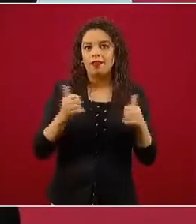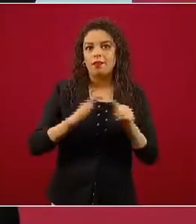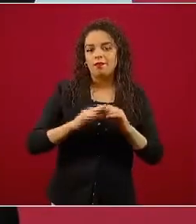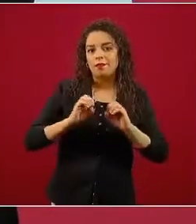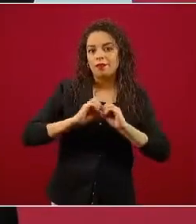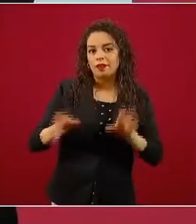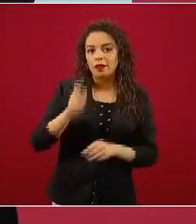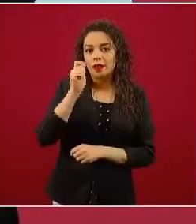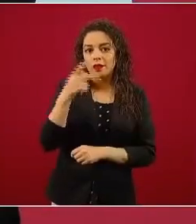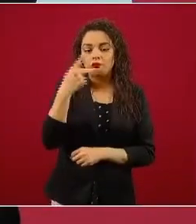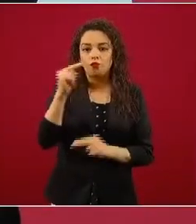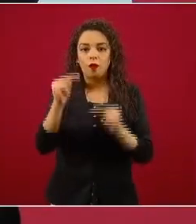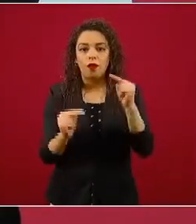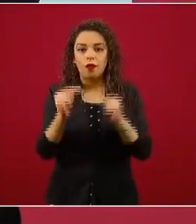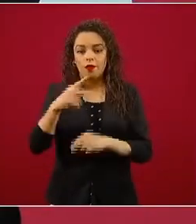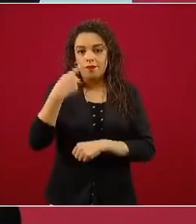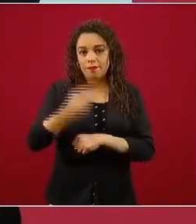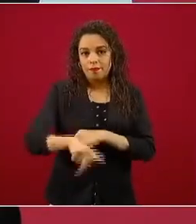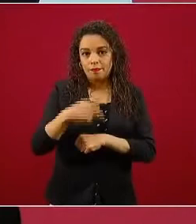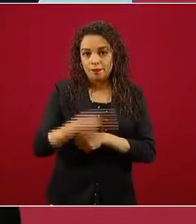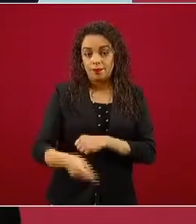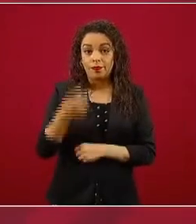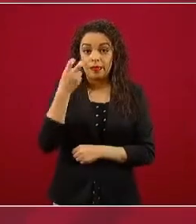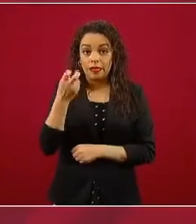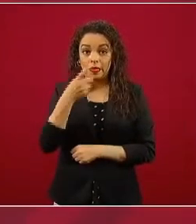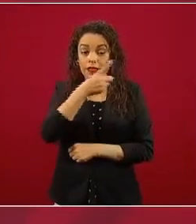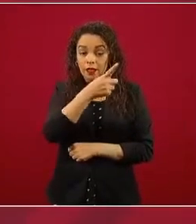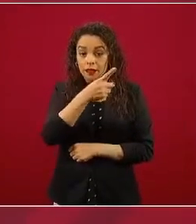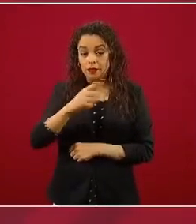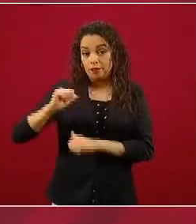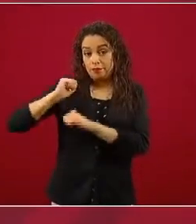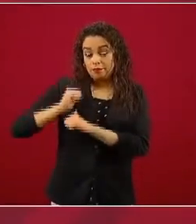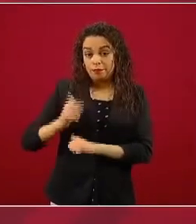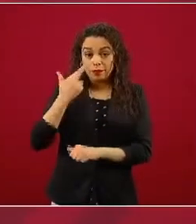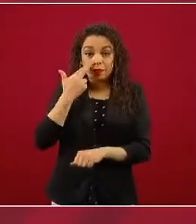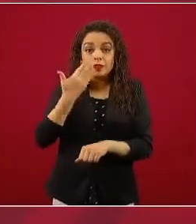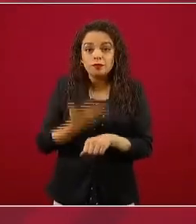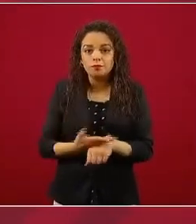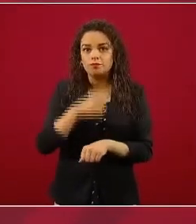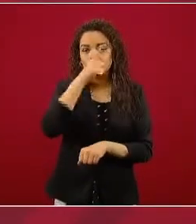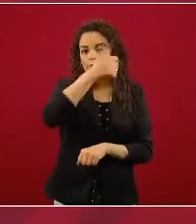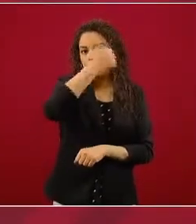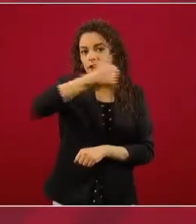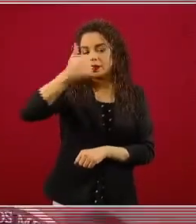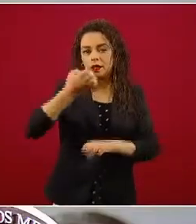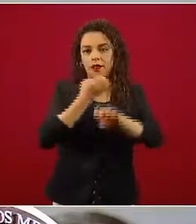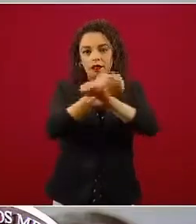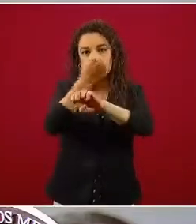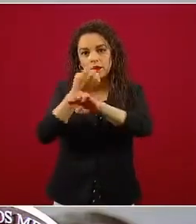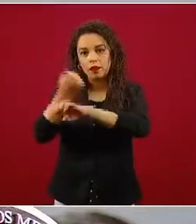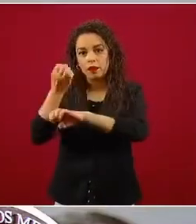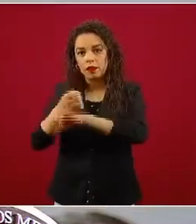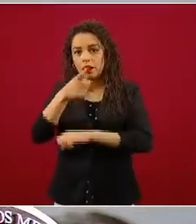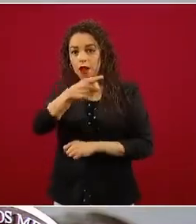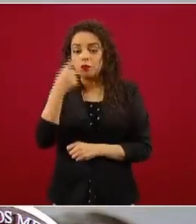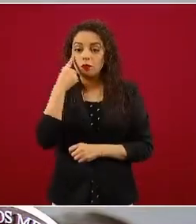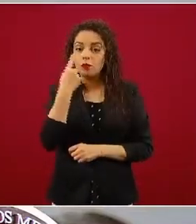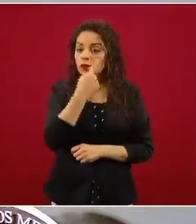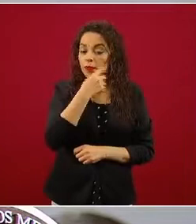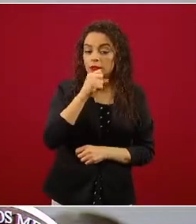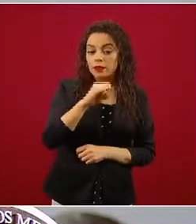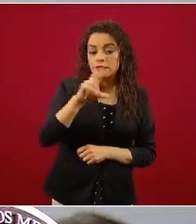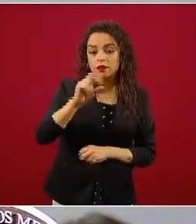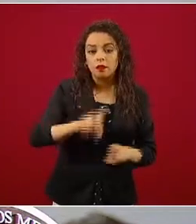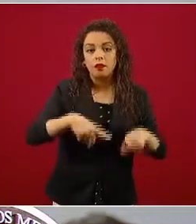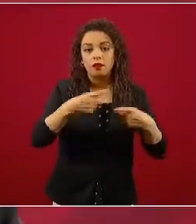estados serán responsables de establecer las aperturas correspondientes de las actividades que cumplan